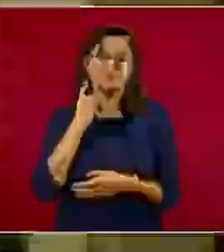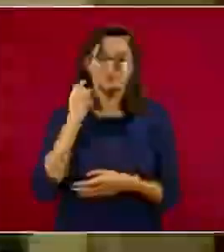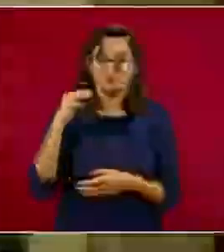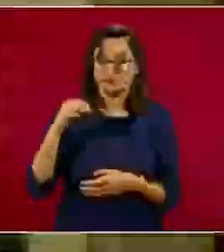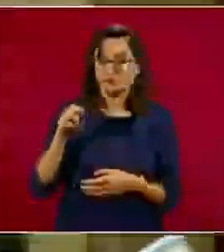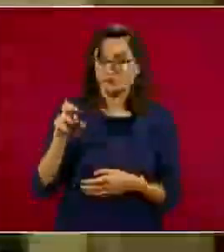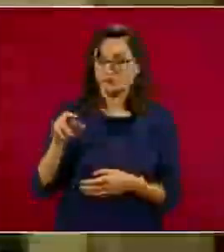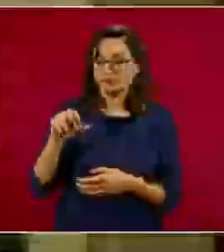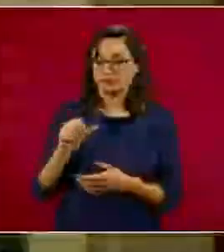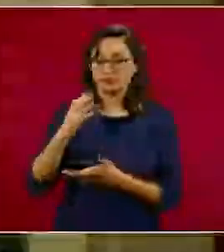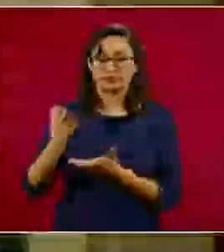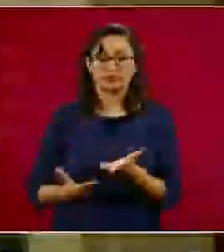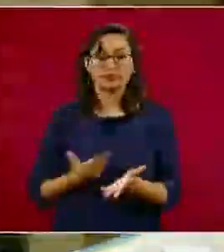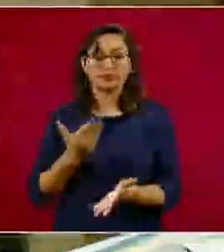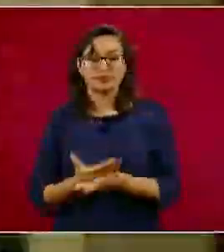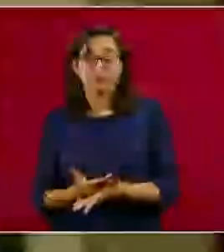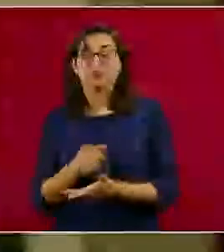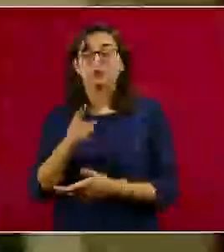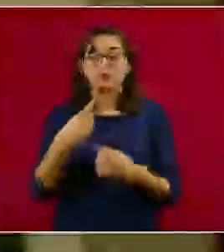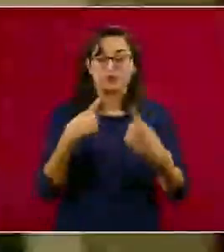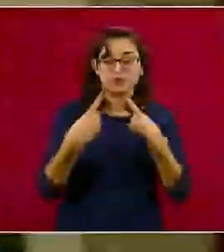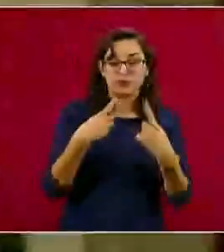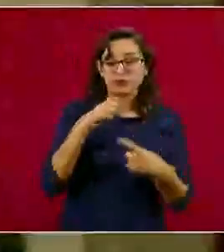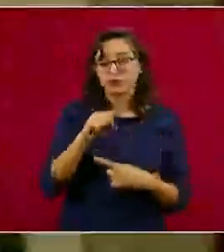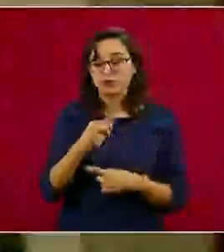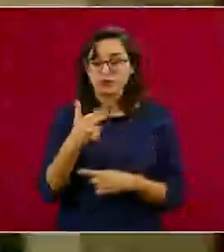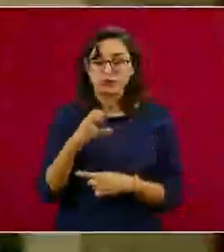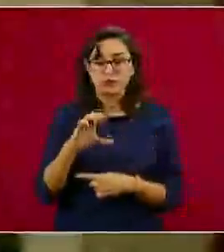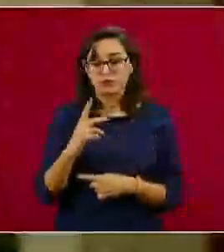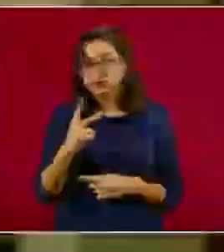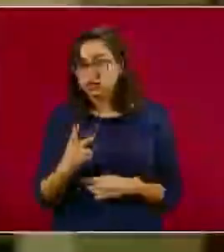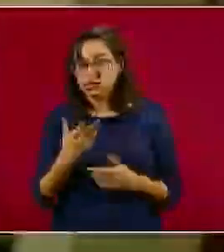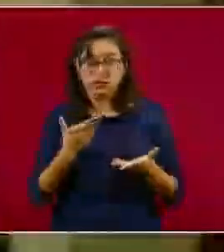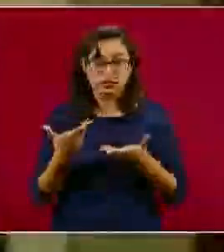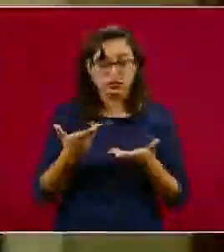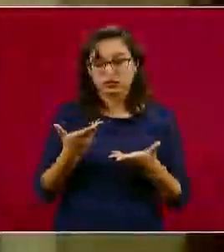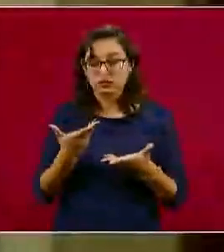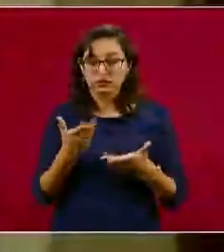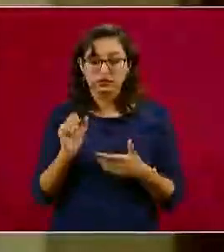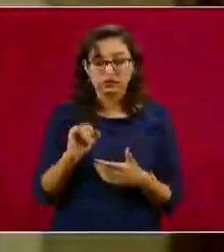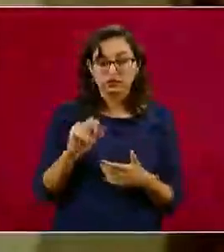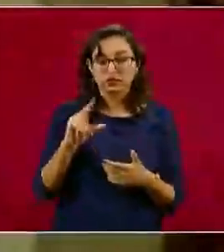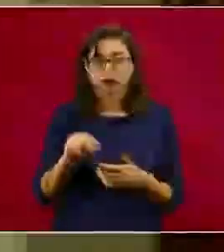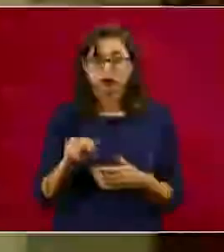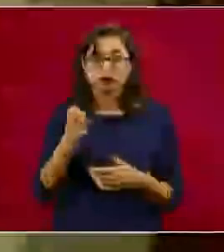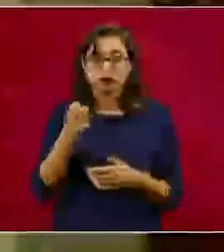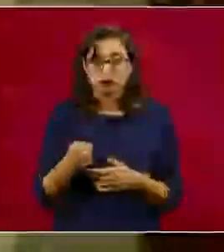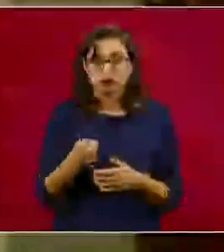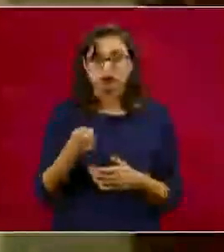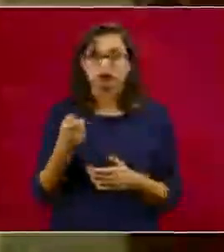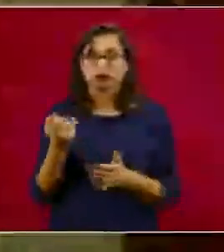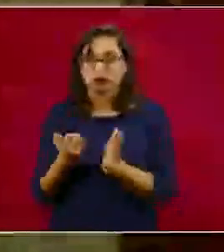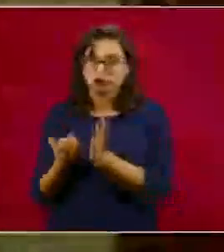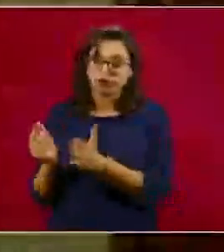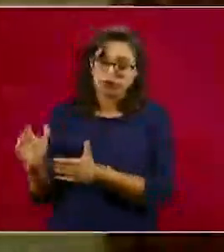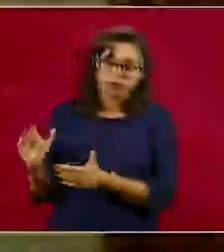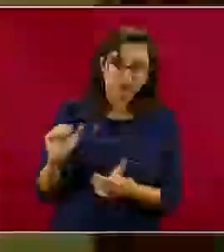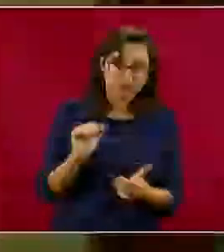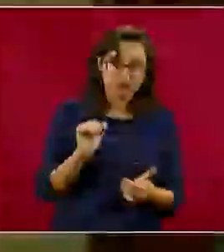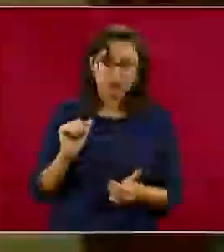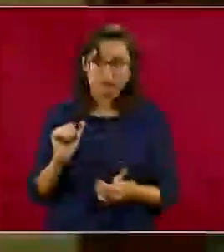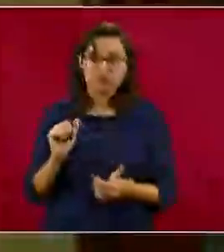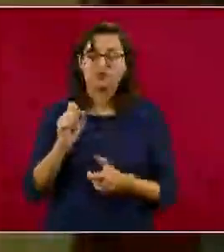Morena, pero bueno, la discusión entre la Secretaría de Hacienda y demás es que pues esto va a afectar la recaudación,